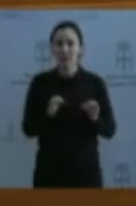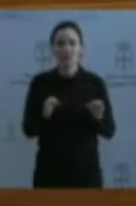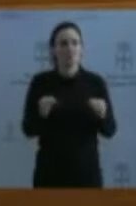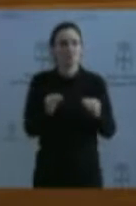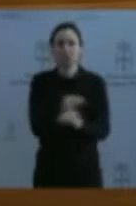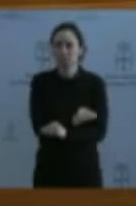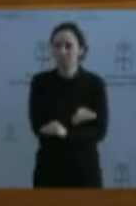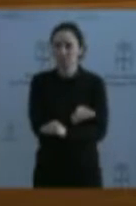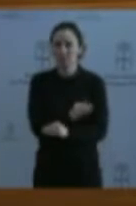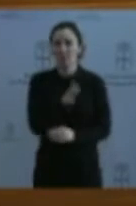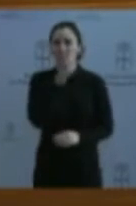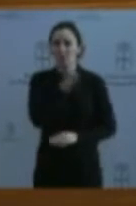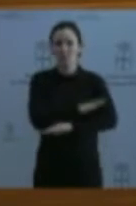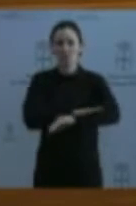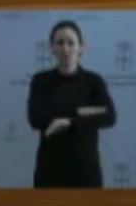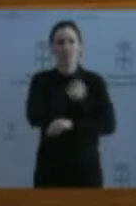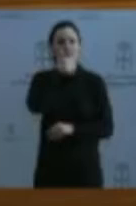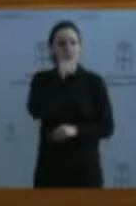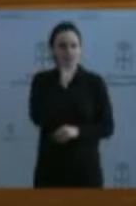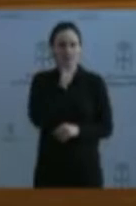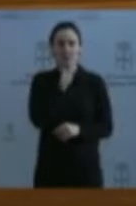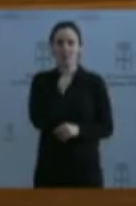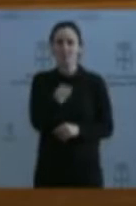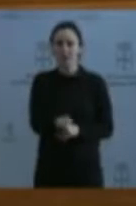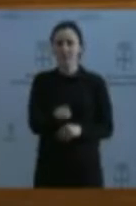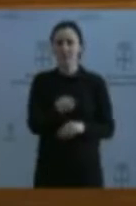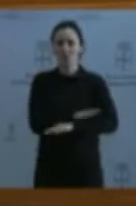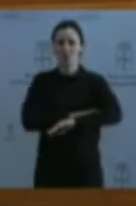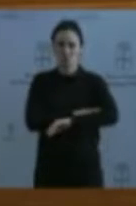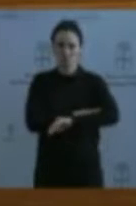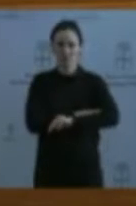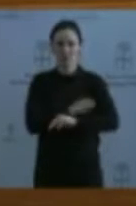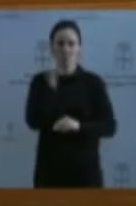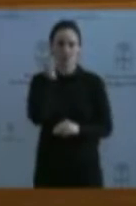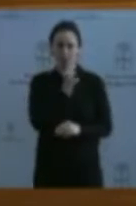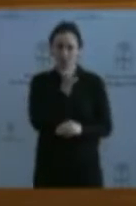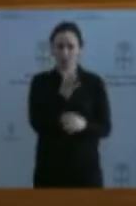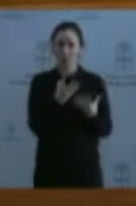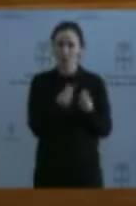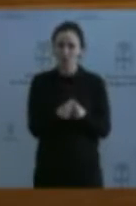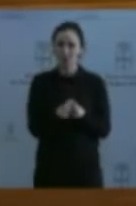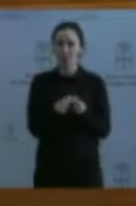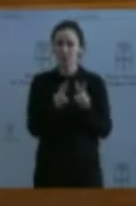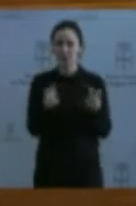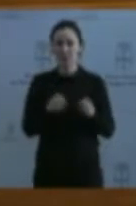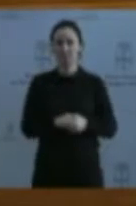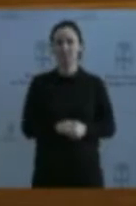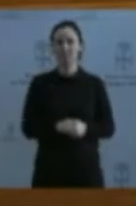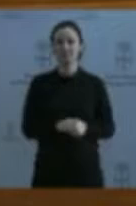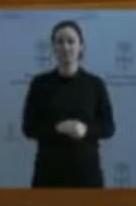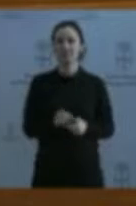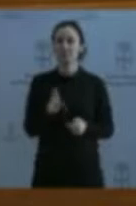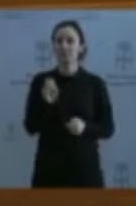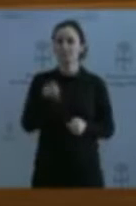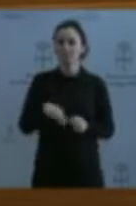Sánchez como en el gobierno que hubo de Rajoy con respecto a este tema. Damos la razón a Foro, que siempre hemos visto que así que ha tenido